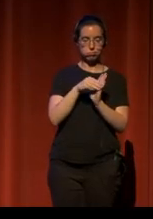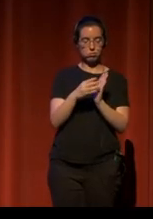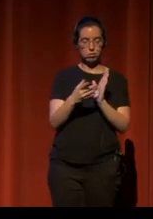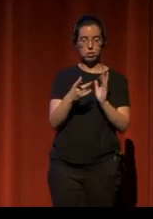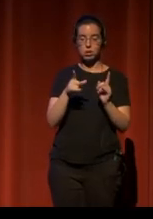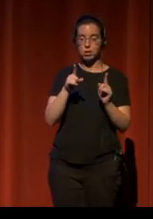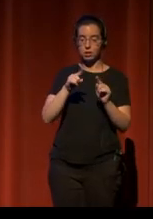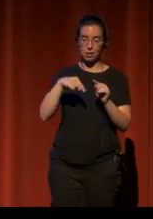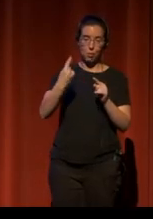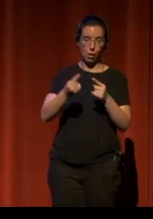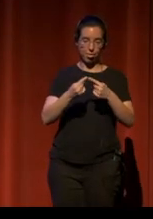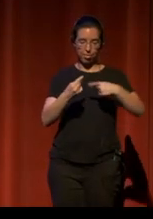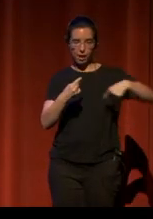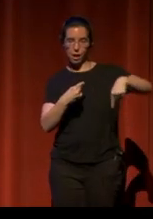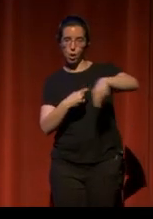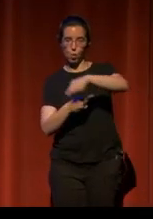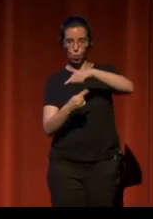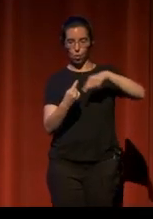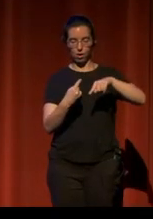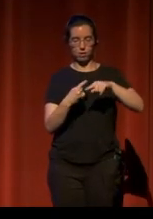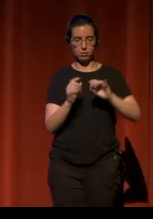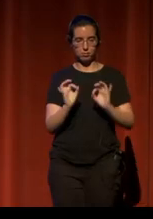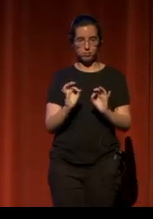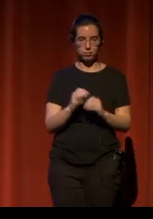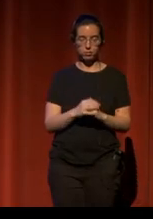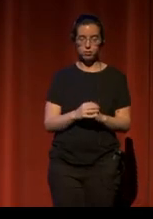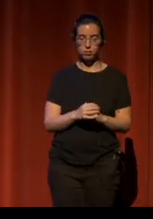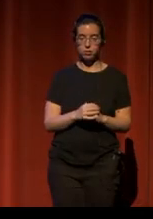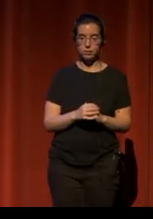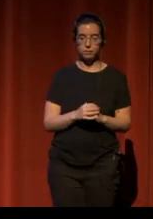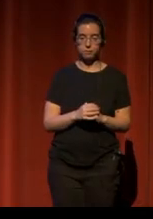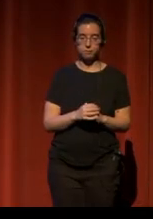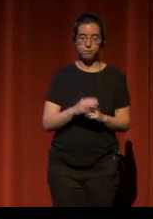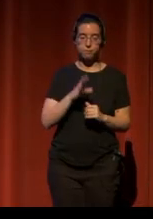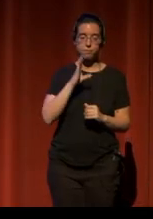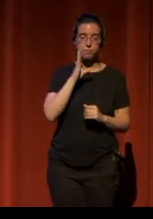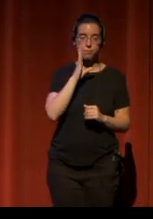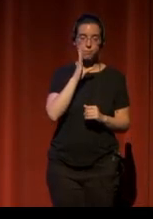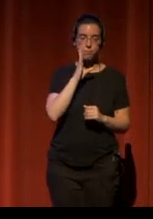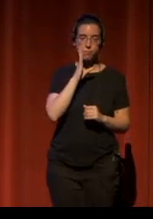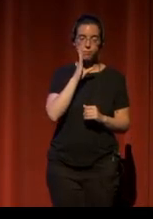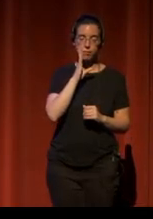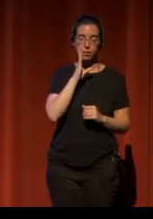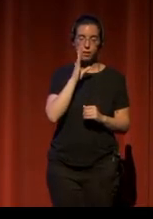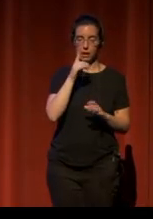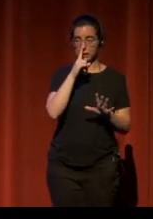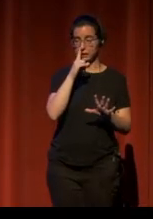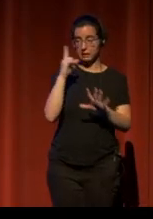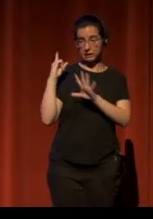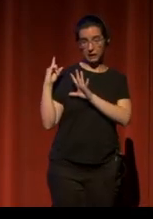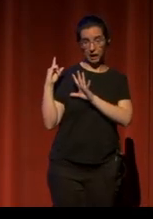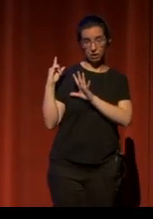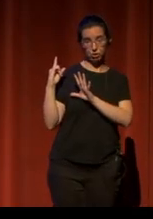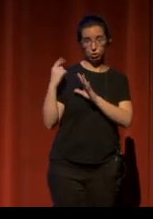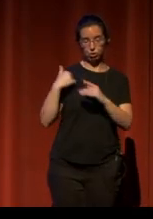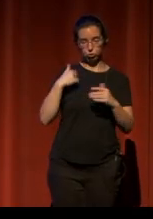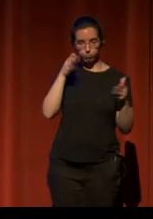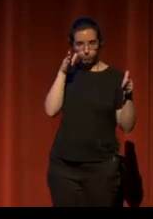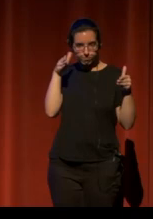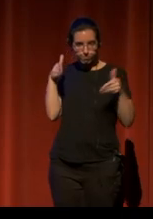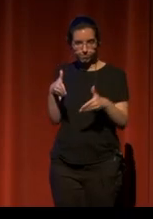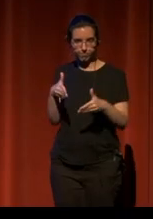circular virtuoso esto es un poco lo que me dedic yo en los últimos 6 años no a montar este tipo